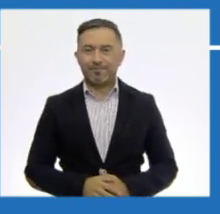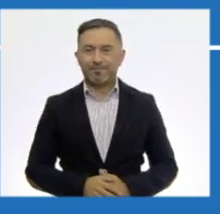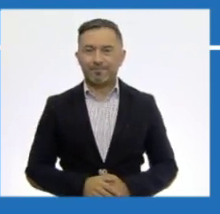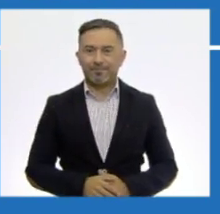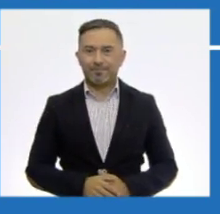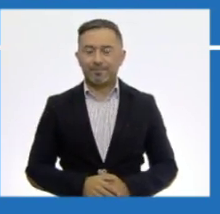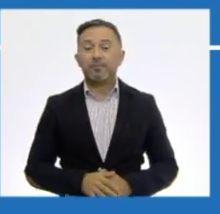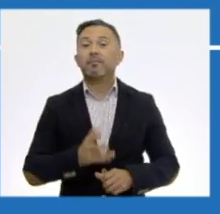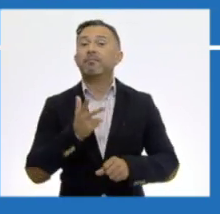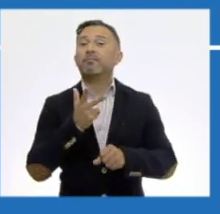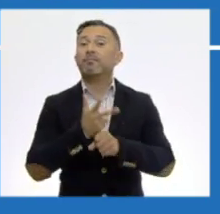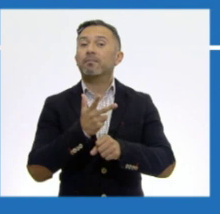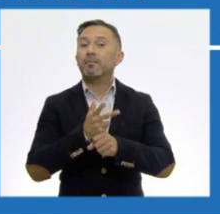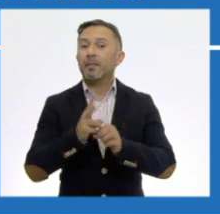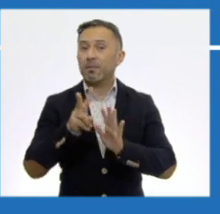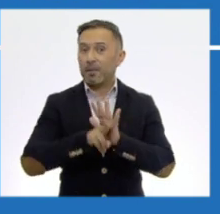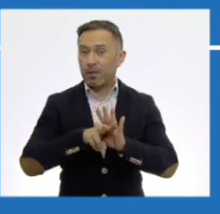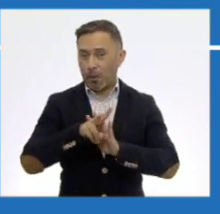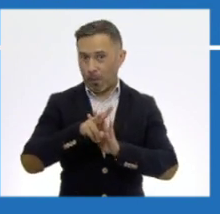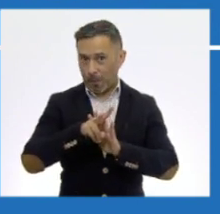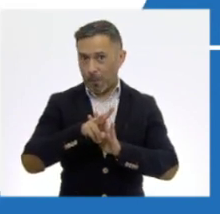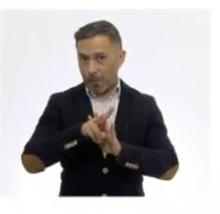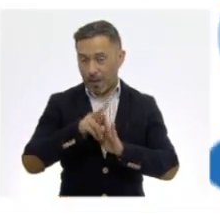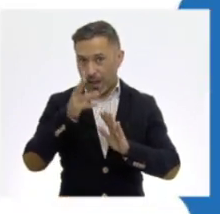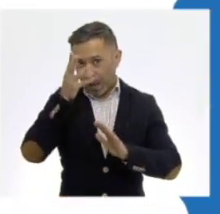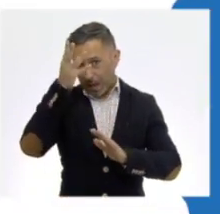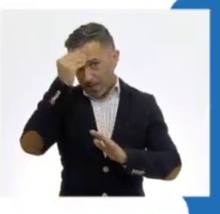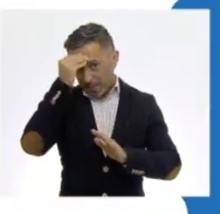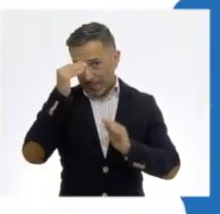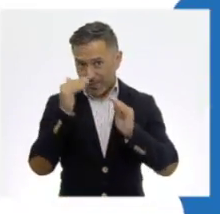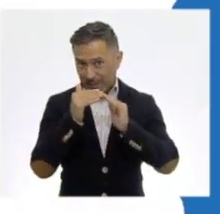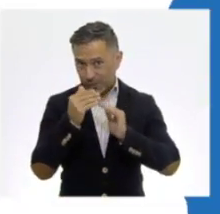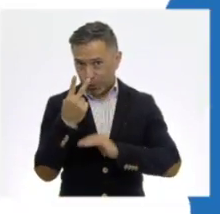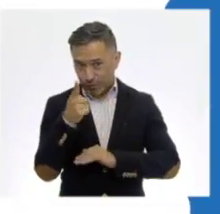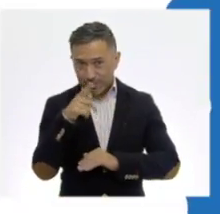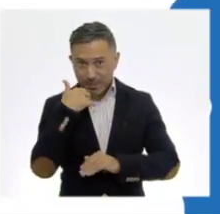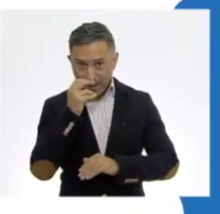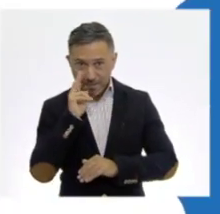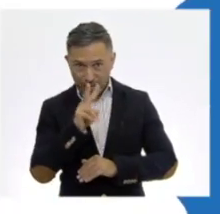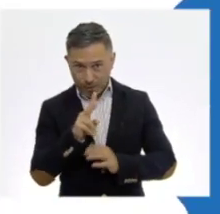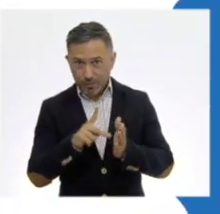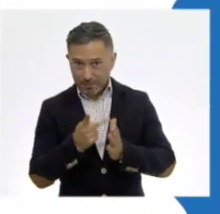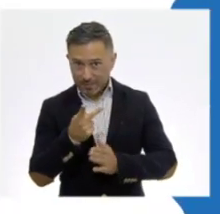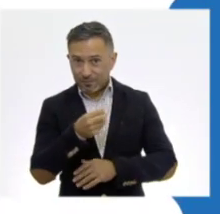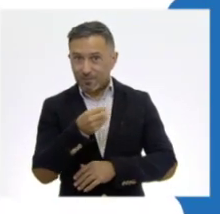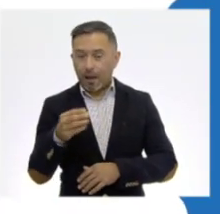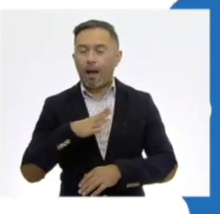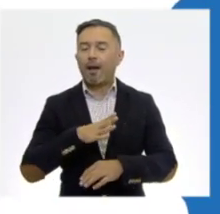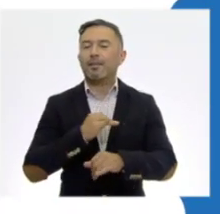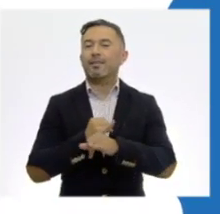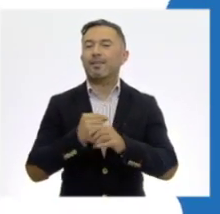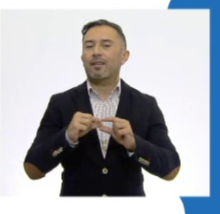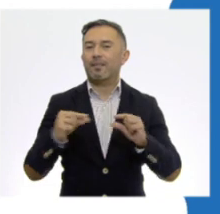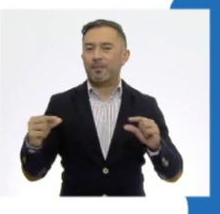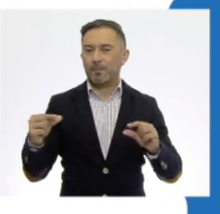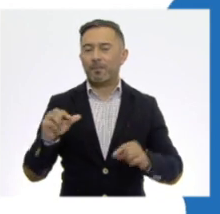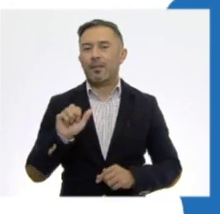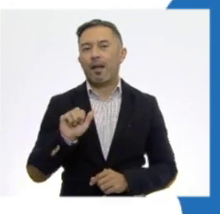Si quieres volver a ver los programas de Aprende en Casa 2, los puedes encontrar en la siguiente liga: